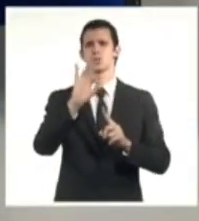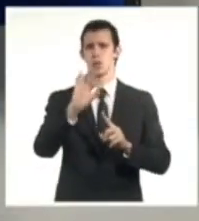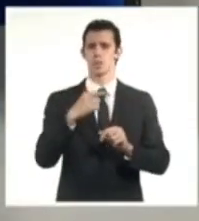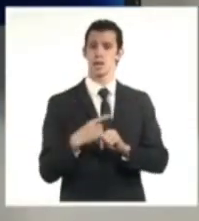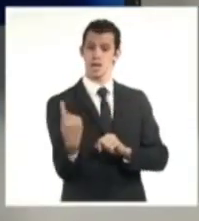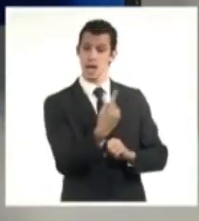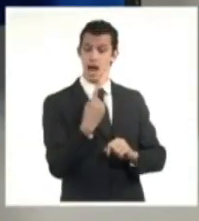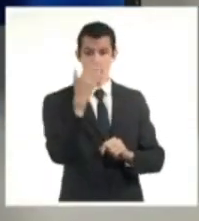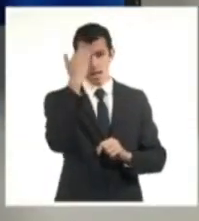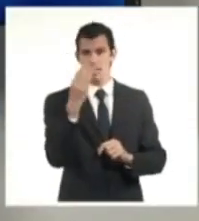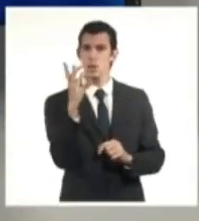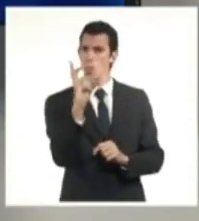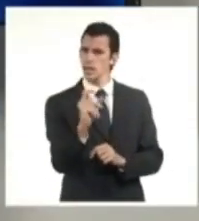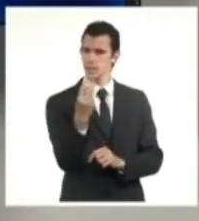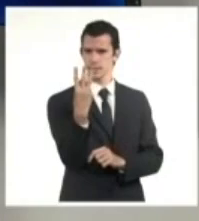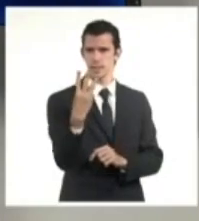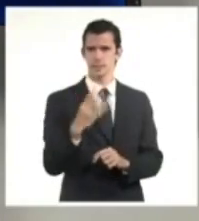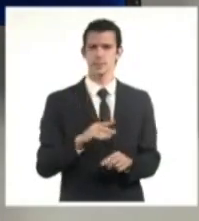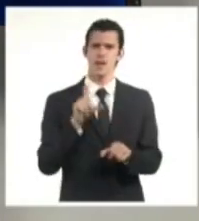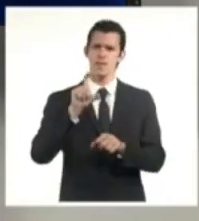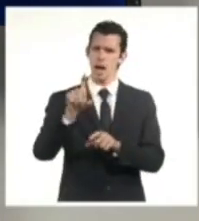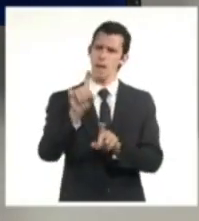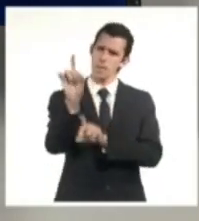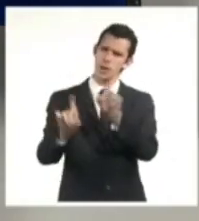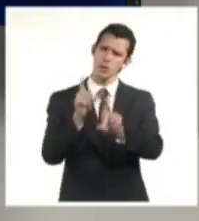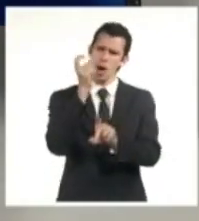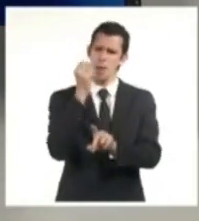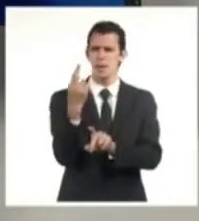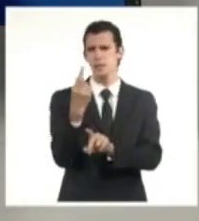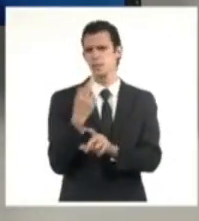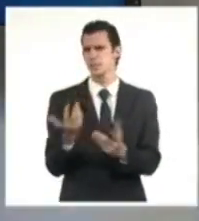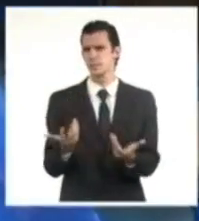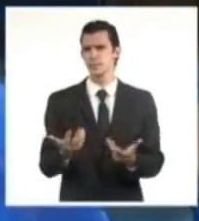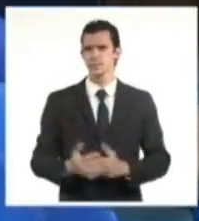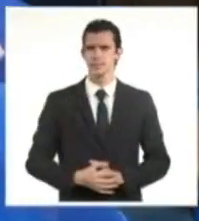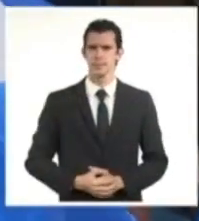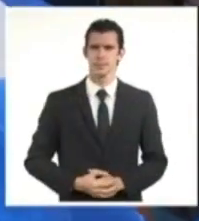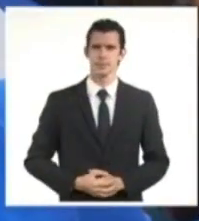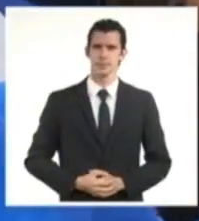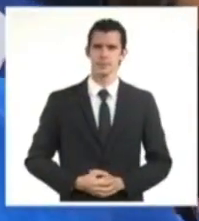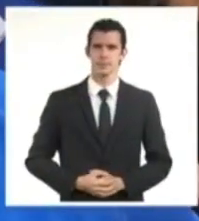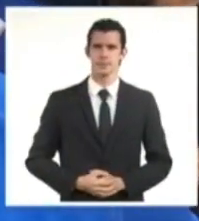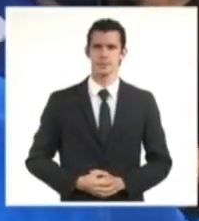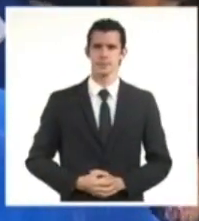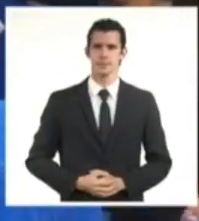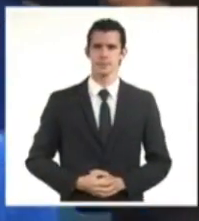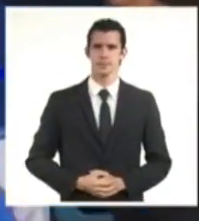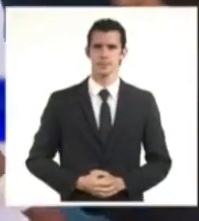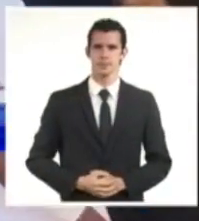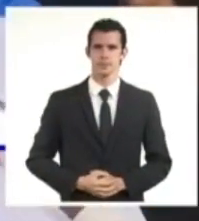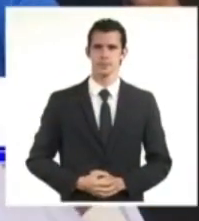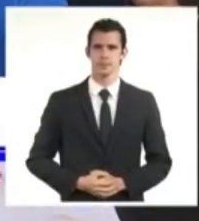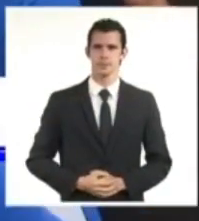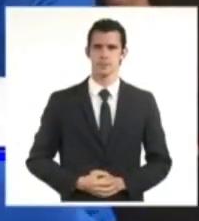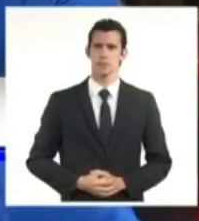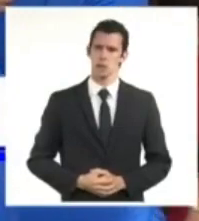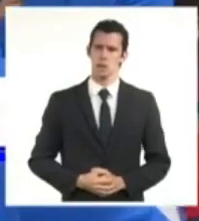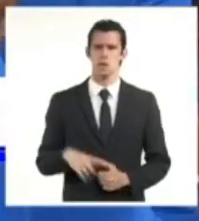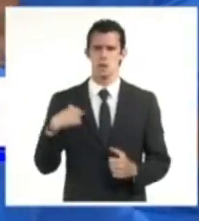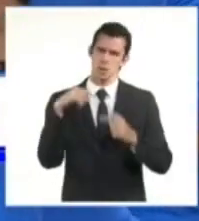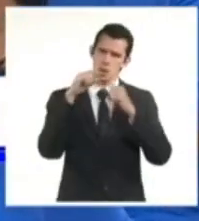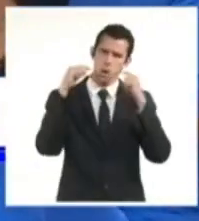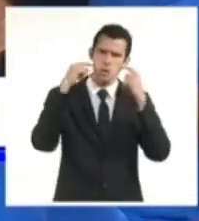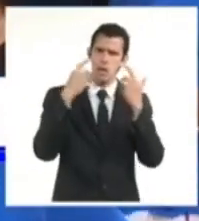Rosa María Torres Montalbán obtuvo declaraciones de 2 protagonistas. Sí, muy contento con la